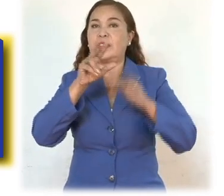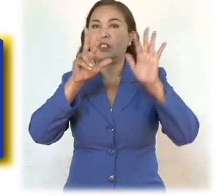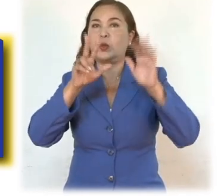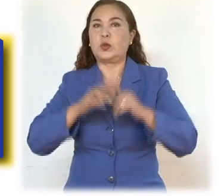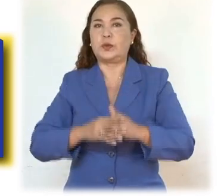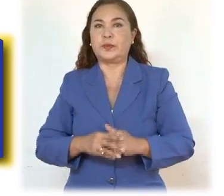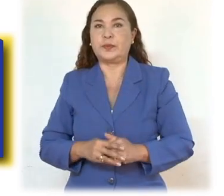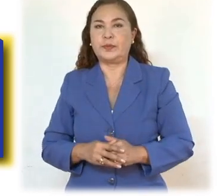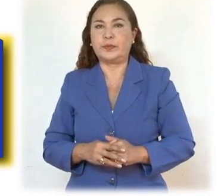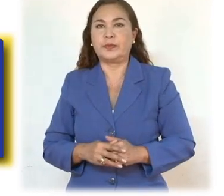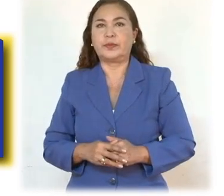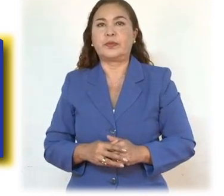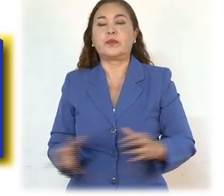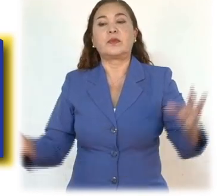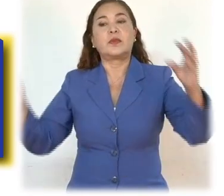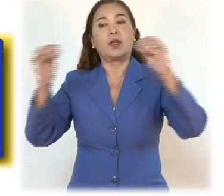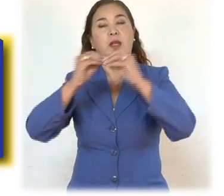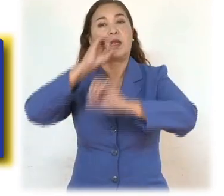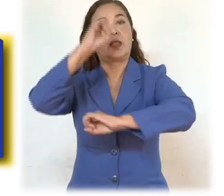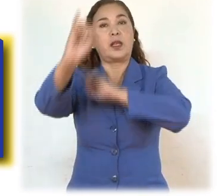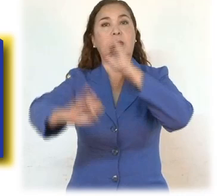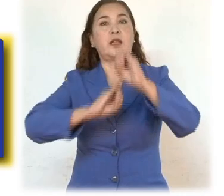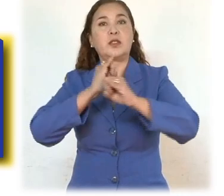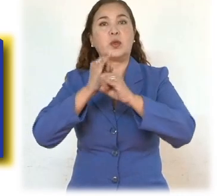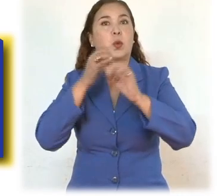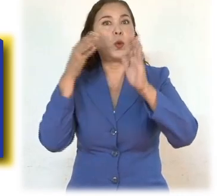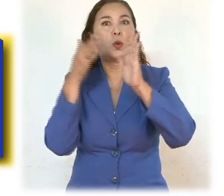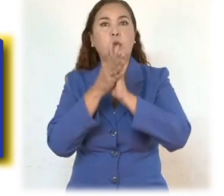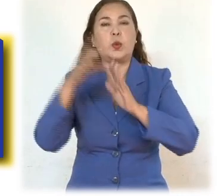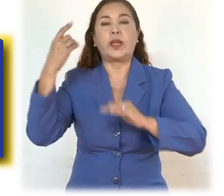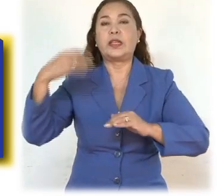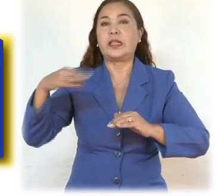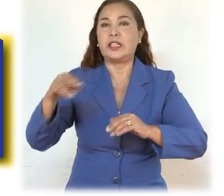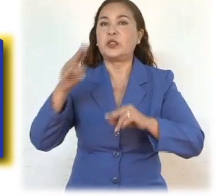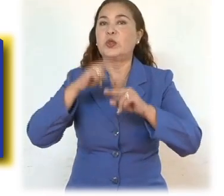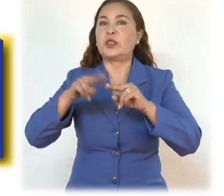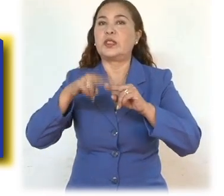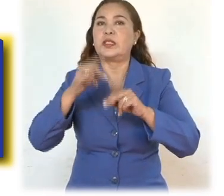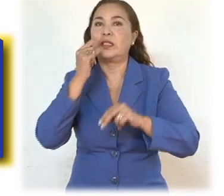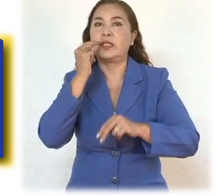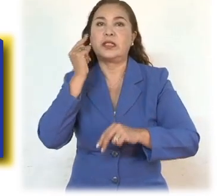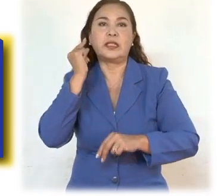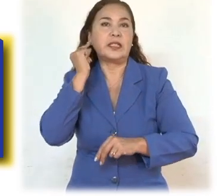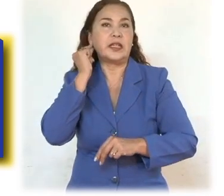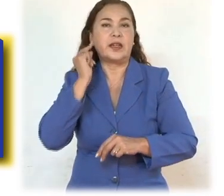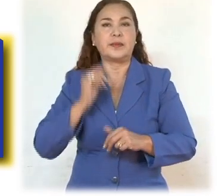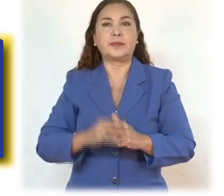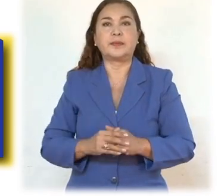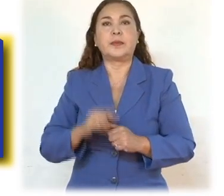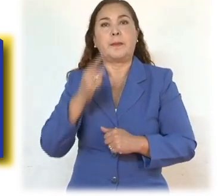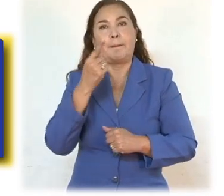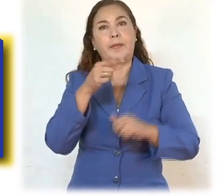1818 convención internacional sobre los derechos del niño y la niña